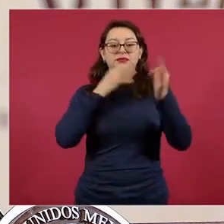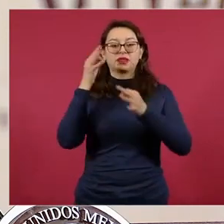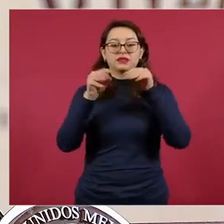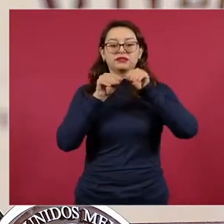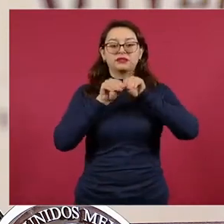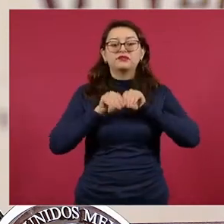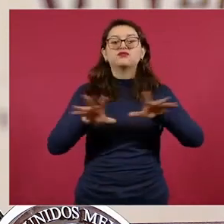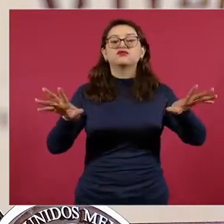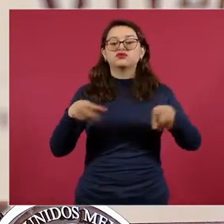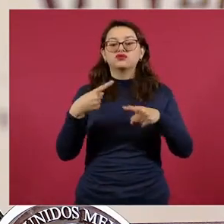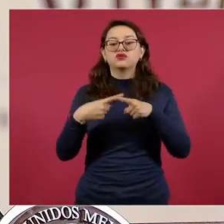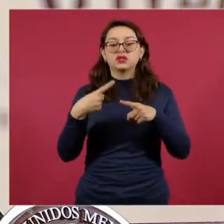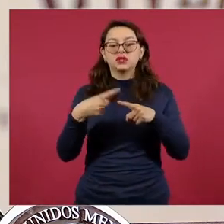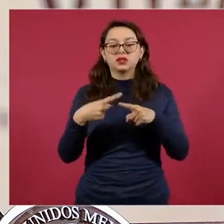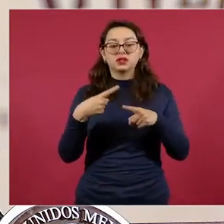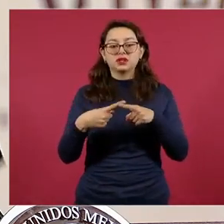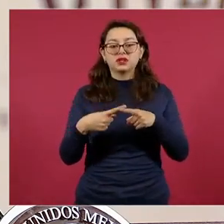noticia?